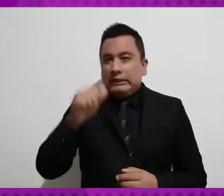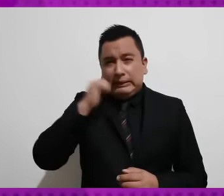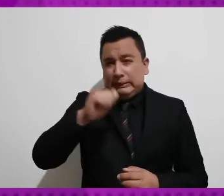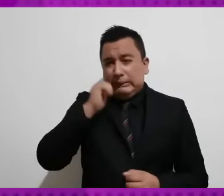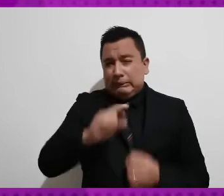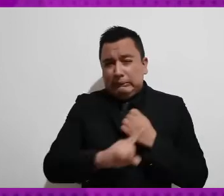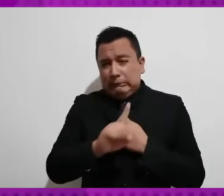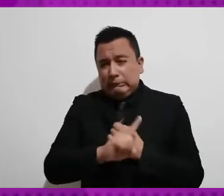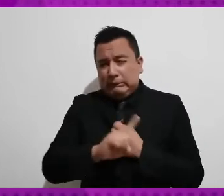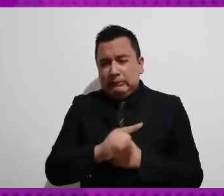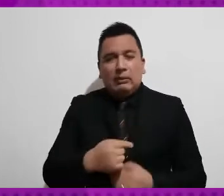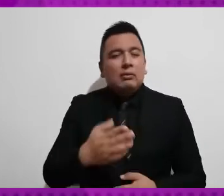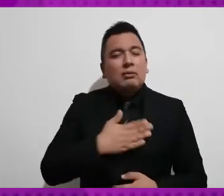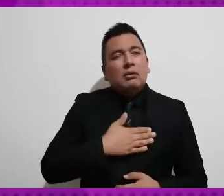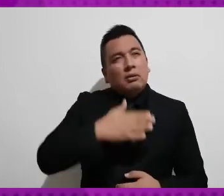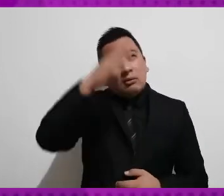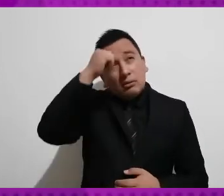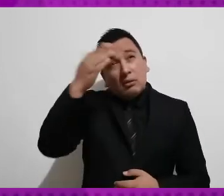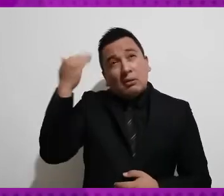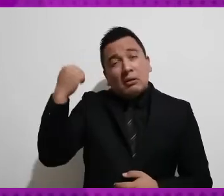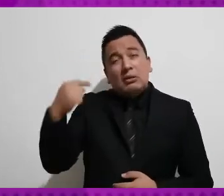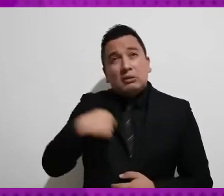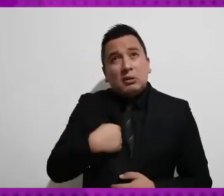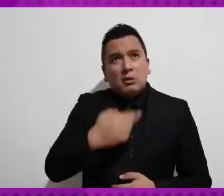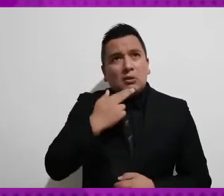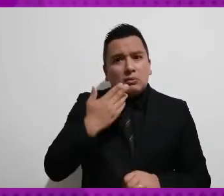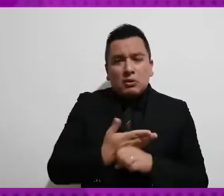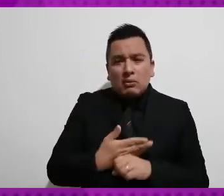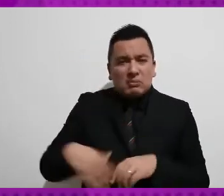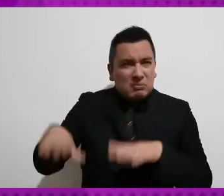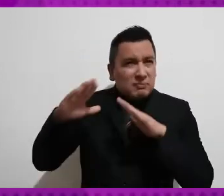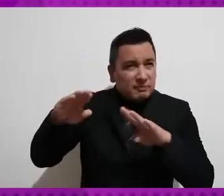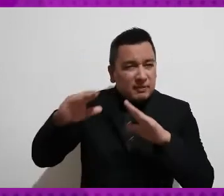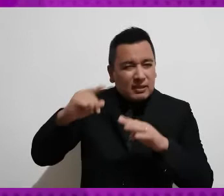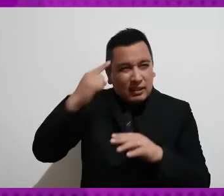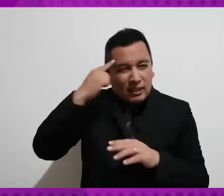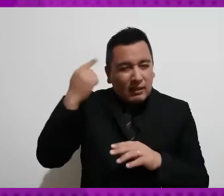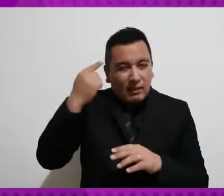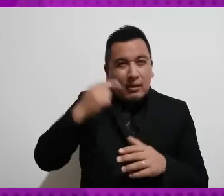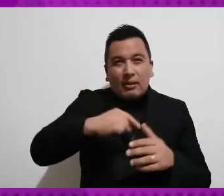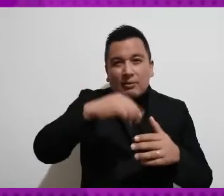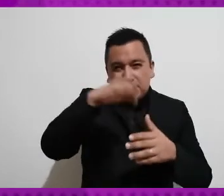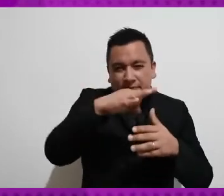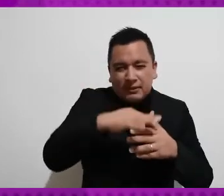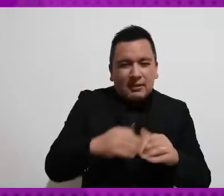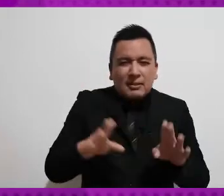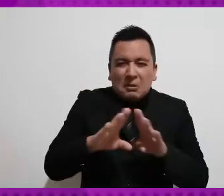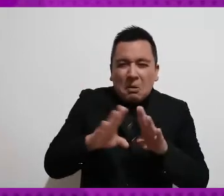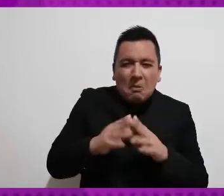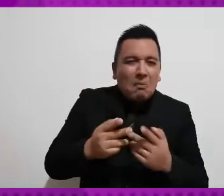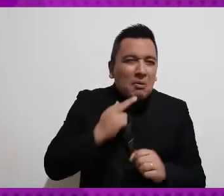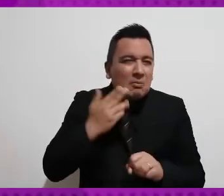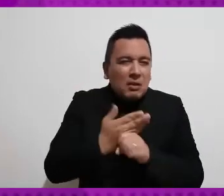ha existido. Yo recuerdo que cuando fui capacitadora, asistente electoral, uno de mis funcionarios me